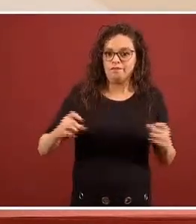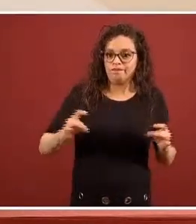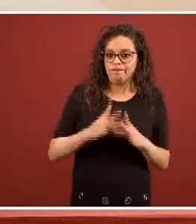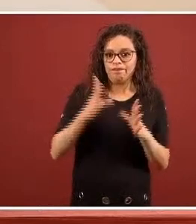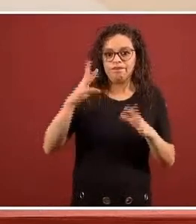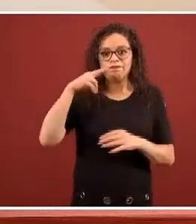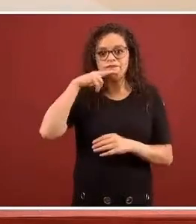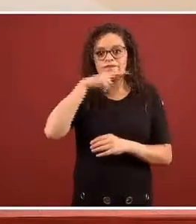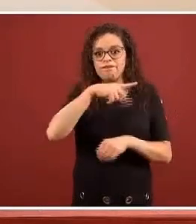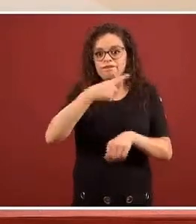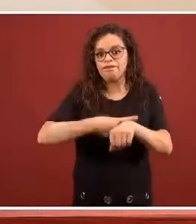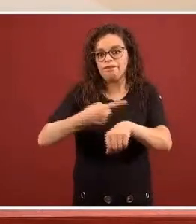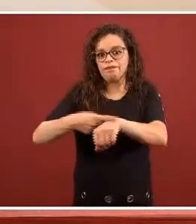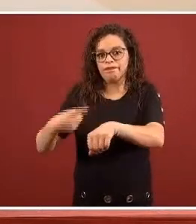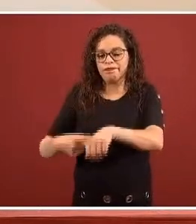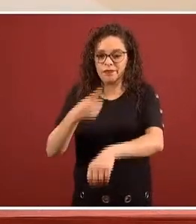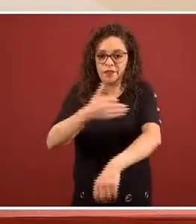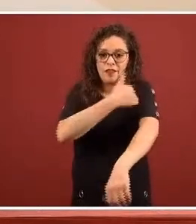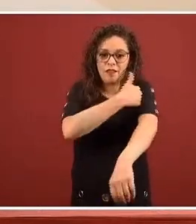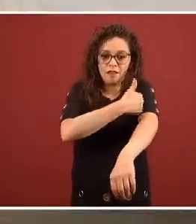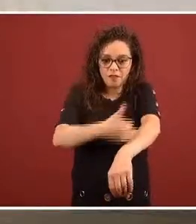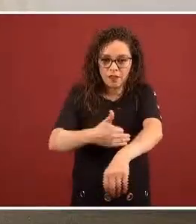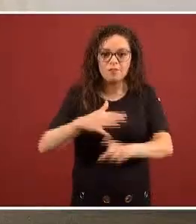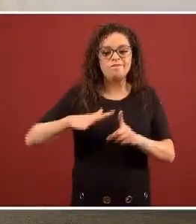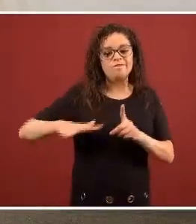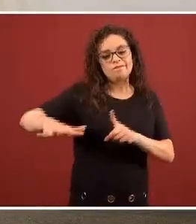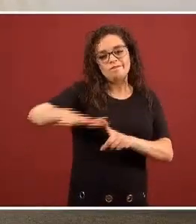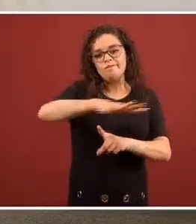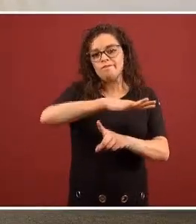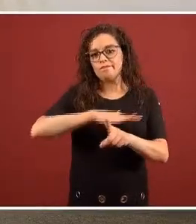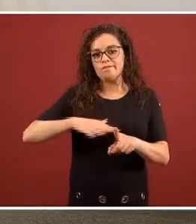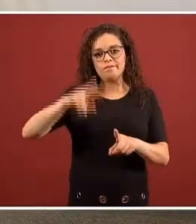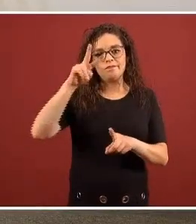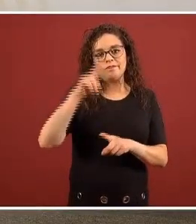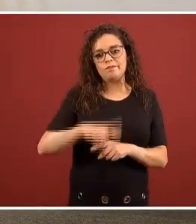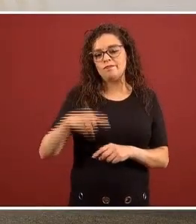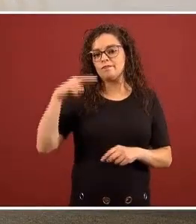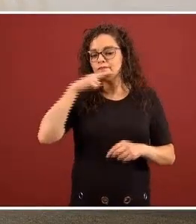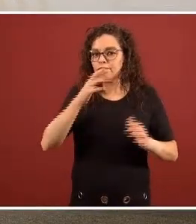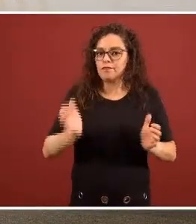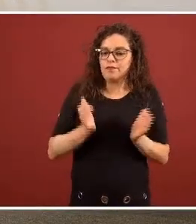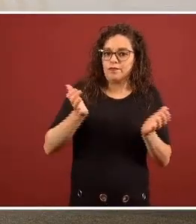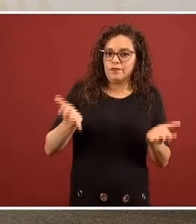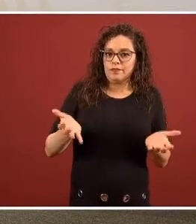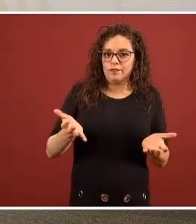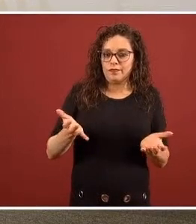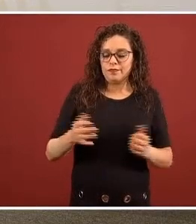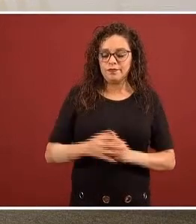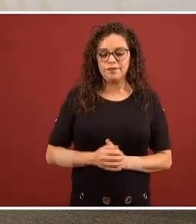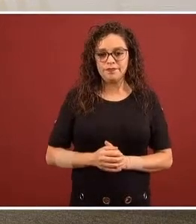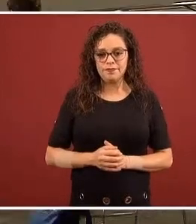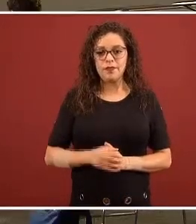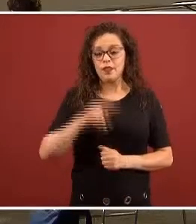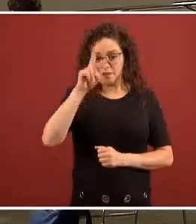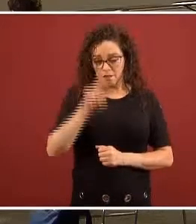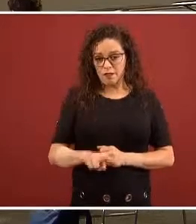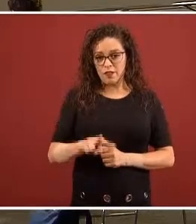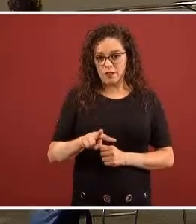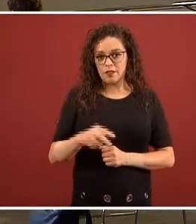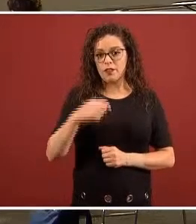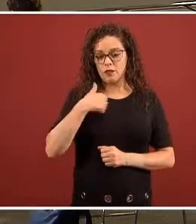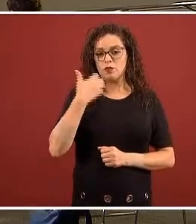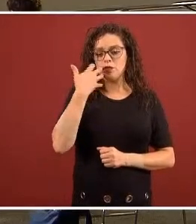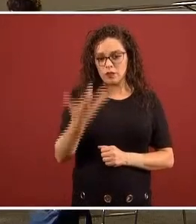las familias, a las comunidades. Esta es una enfermedad, también me gustaría que la población lo tenga muy claro,